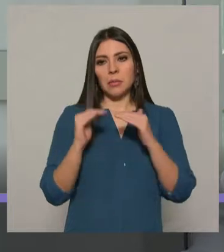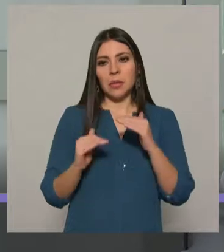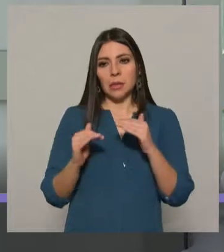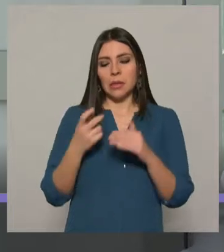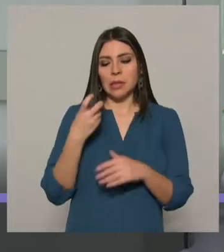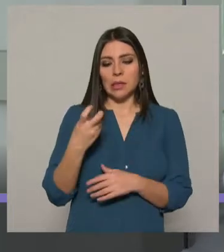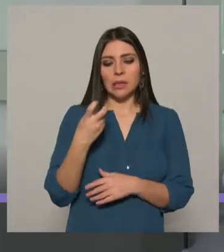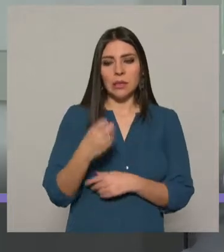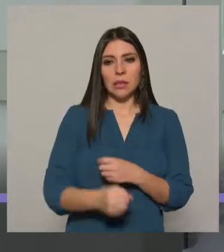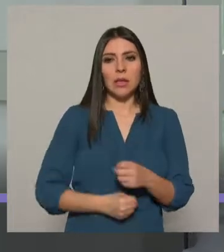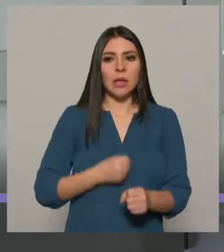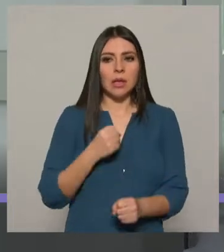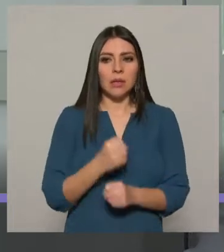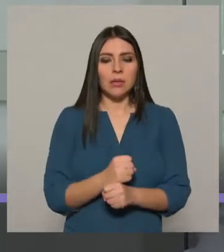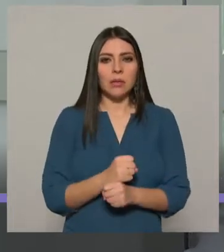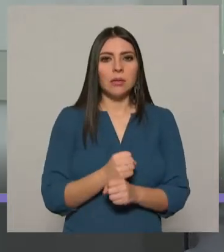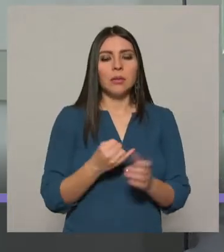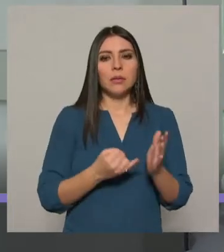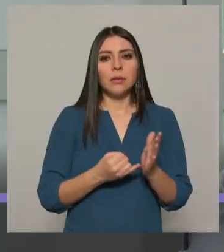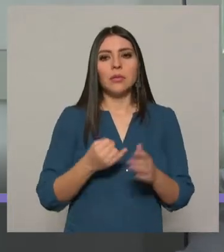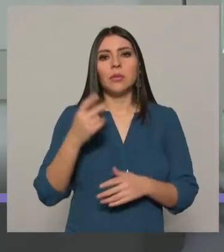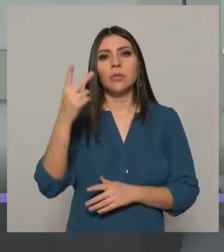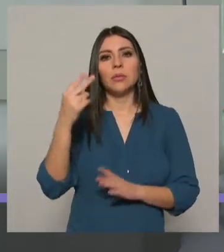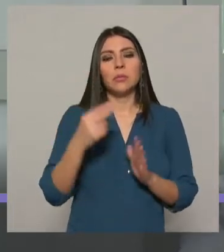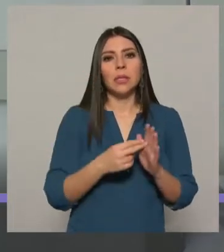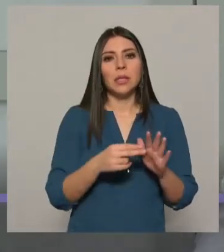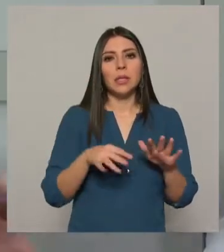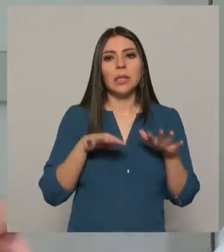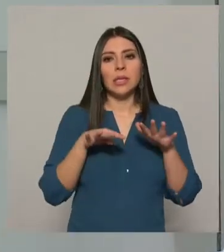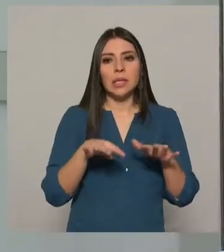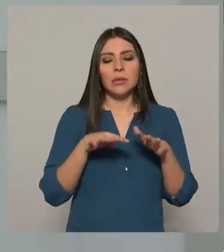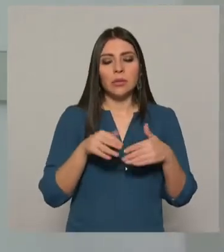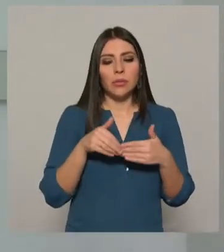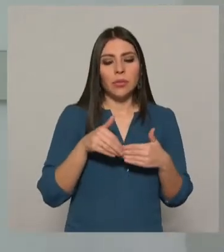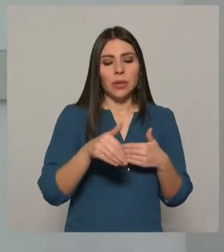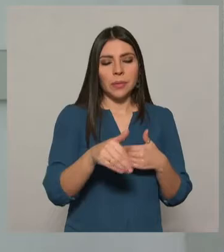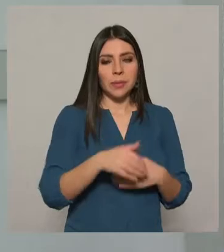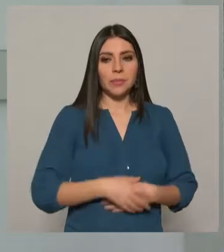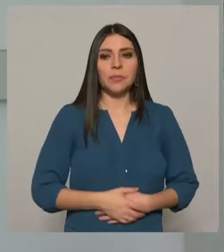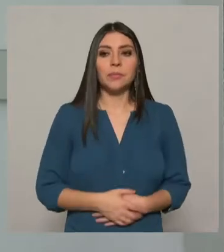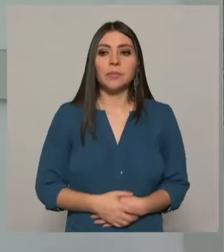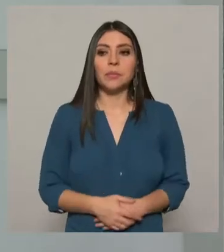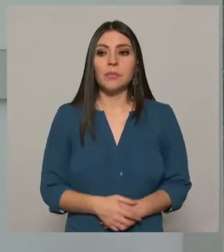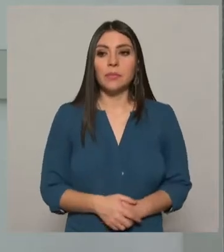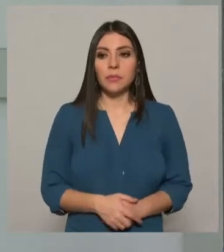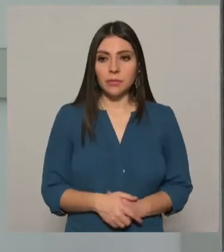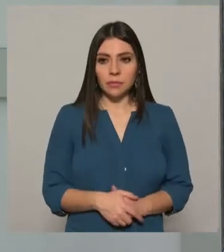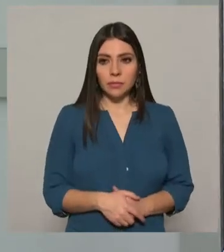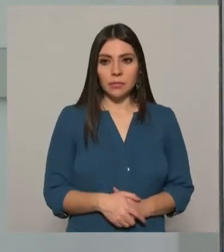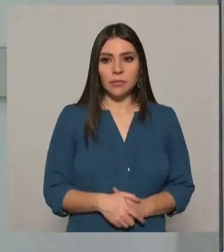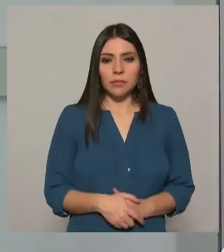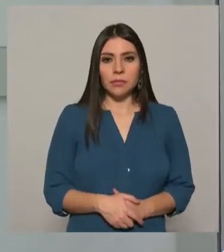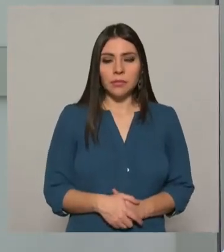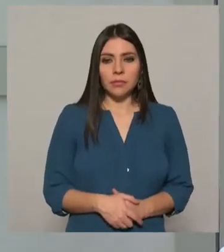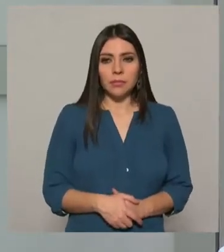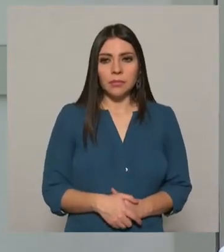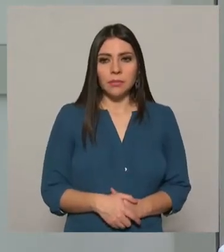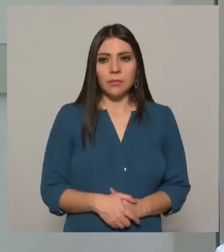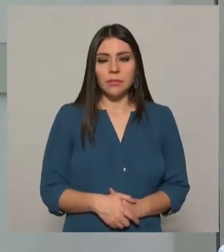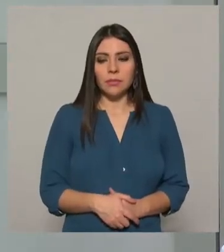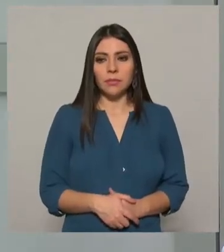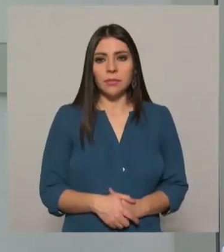este ejercicio fiscal 2019. Hay que señalar que la manera en la que se está pensando